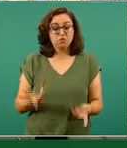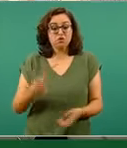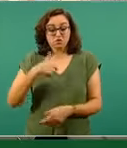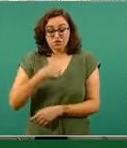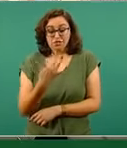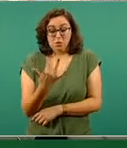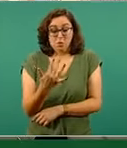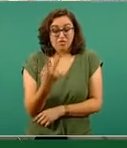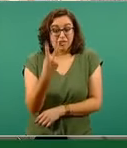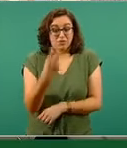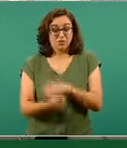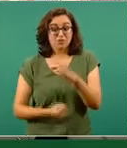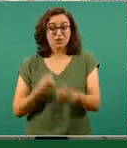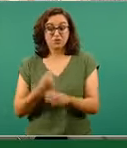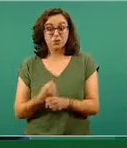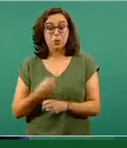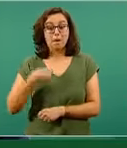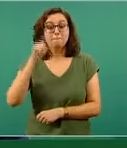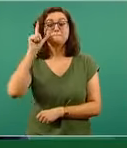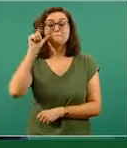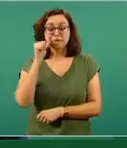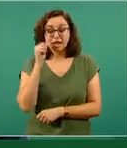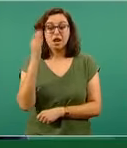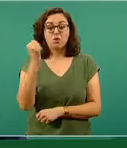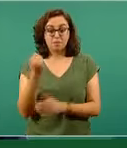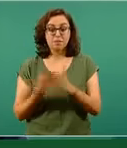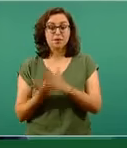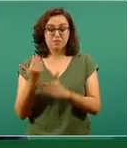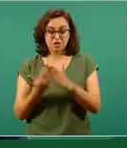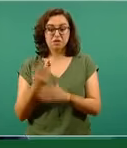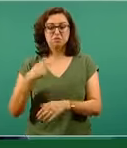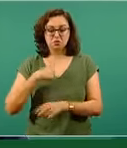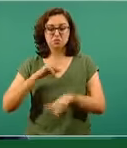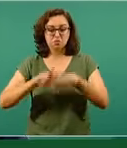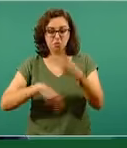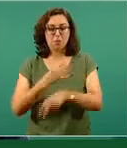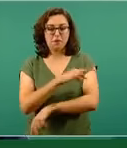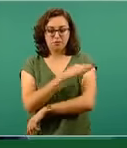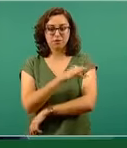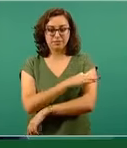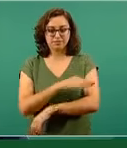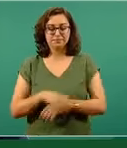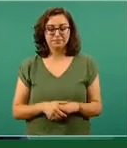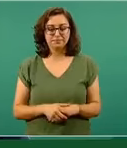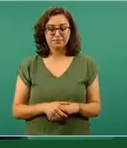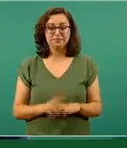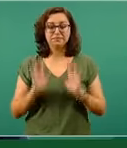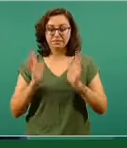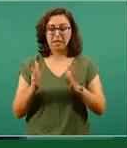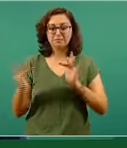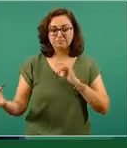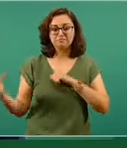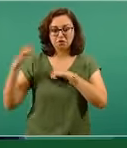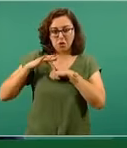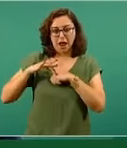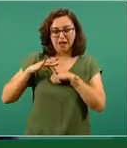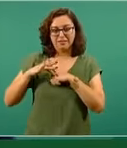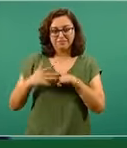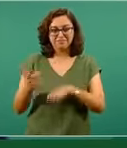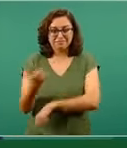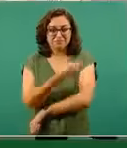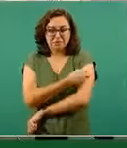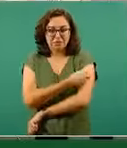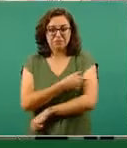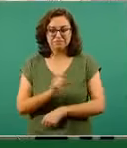52 años. Mañana a las 9 de la mañana me toca vacunarme y lo haré con mucho gusto. Ya me llegó el turno. Okay.